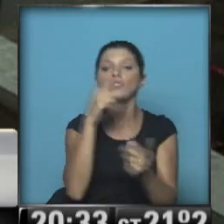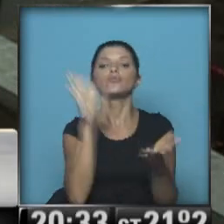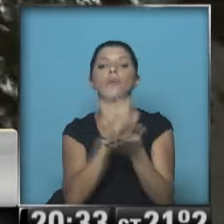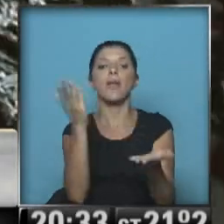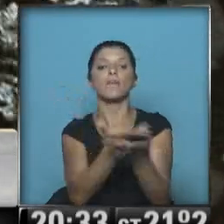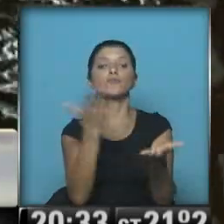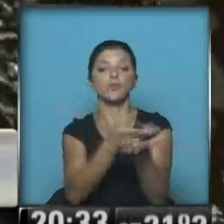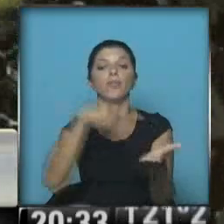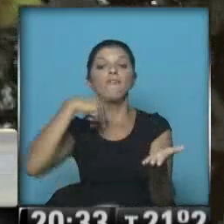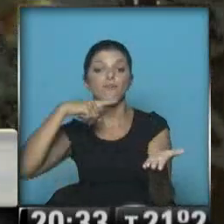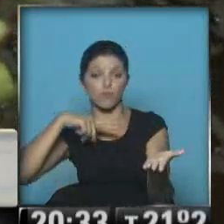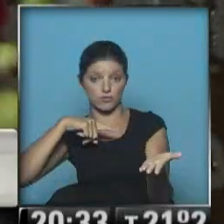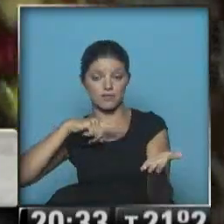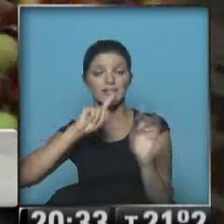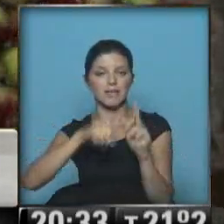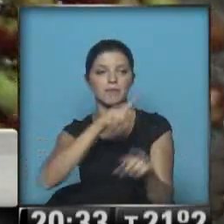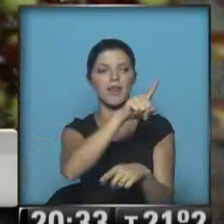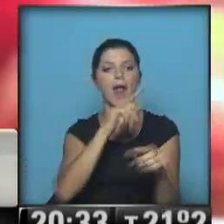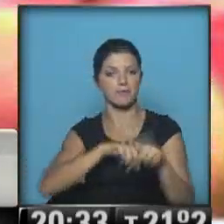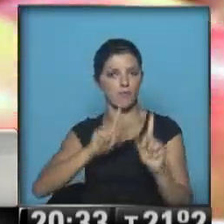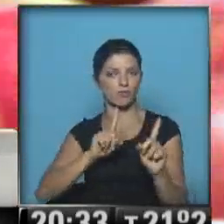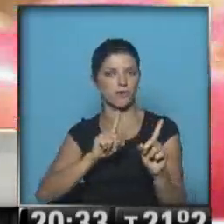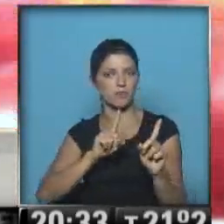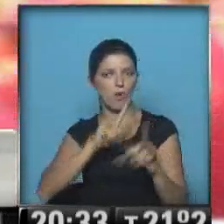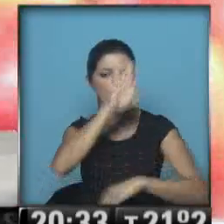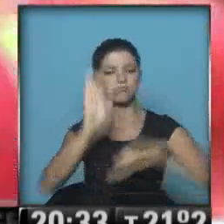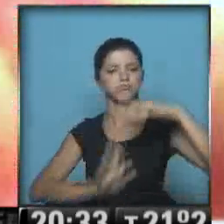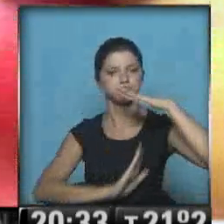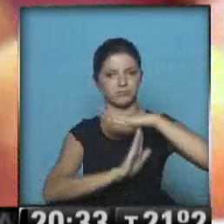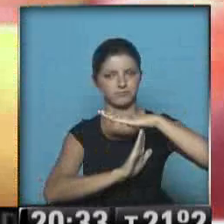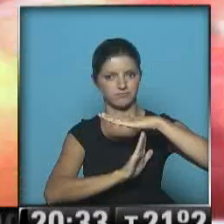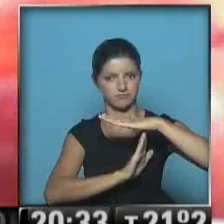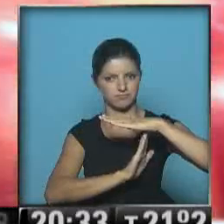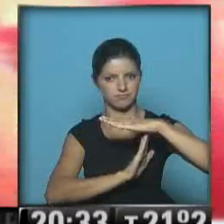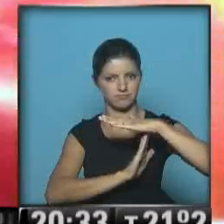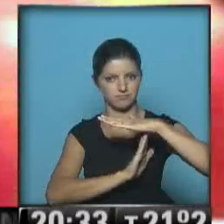frutícola y posicionarse, al mismo tiempo, a la cabeza del reclamo.